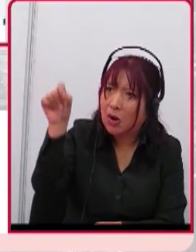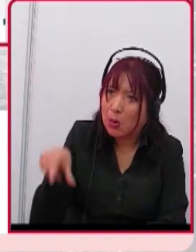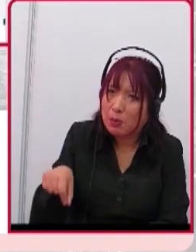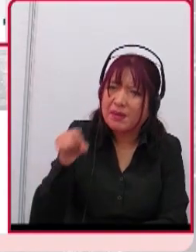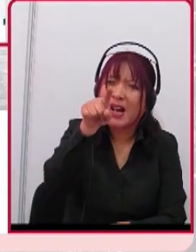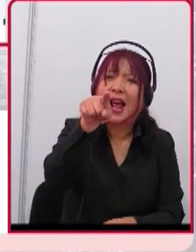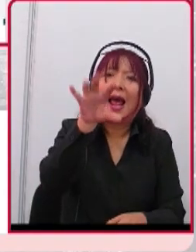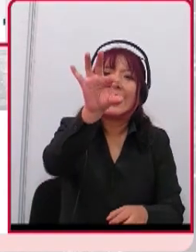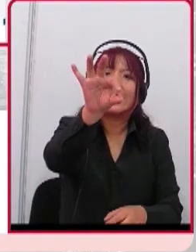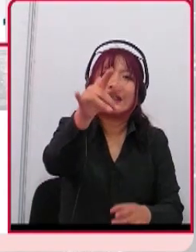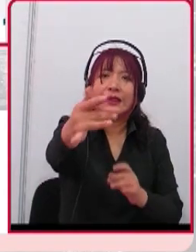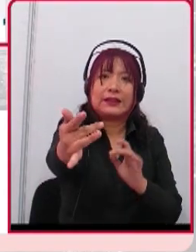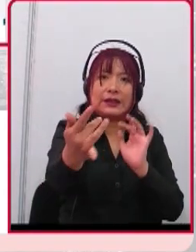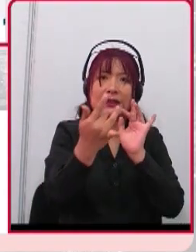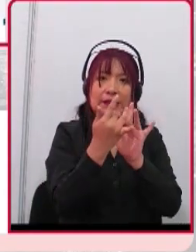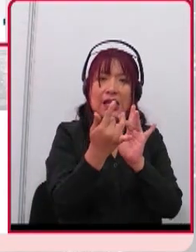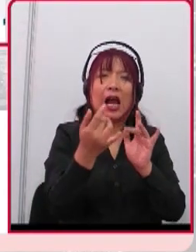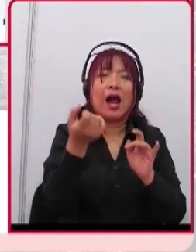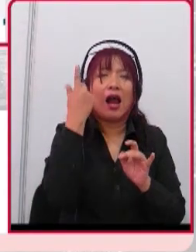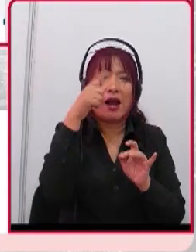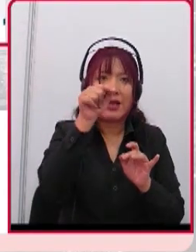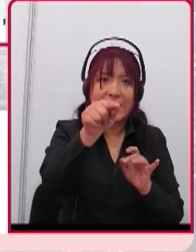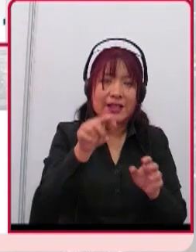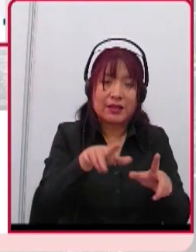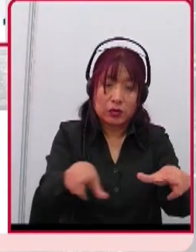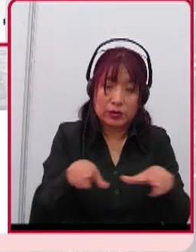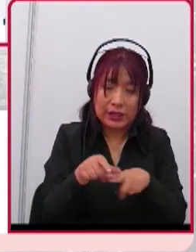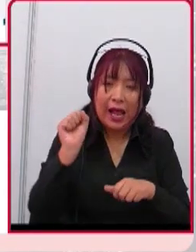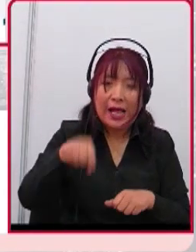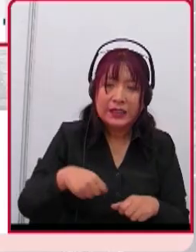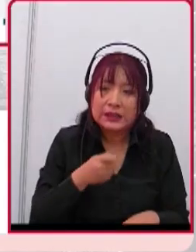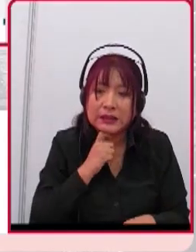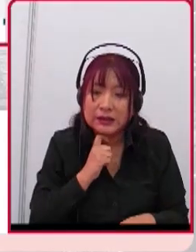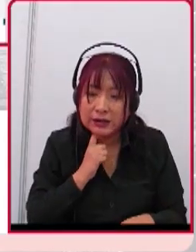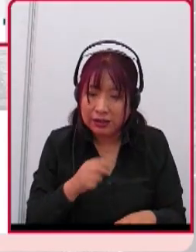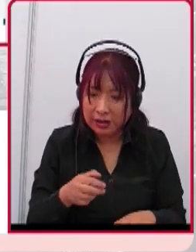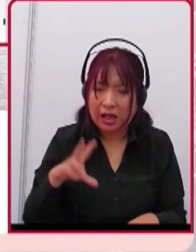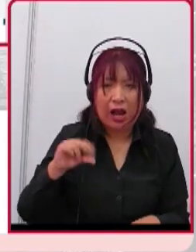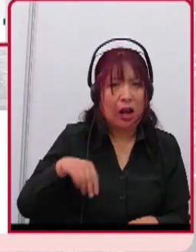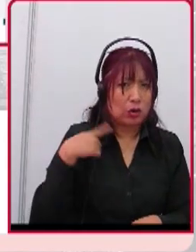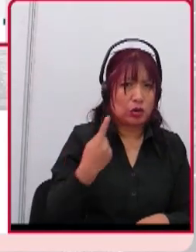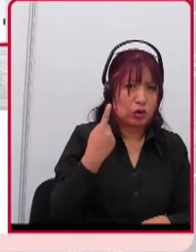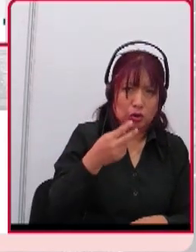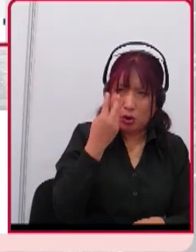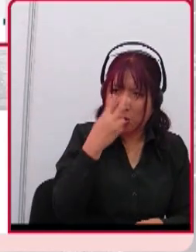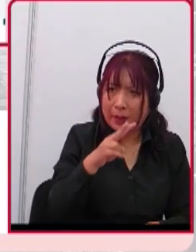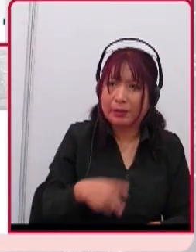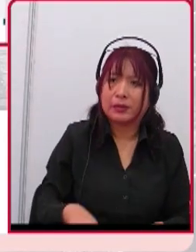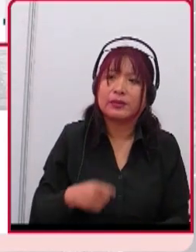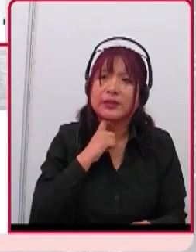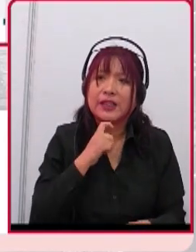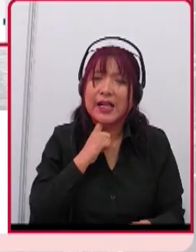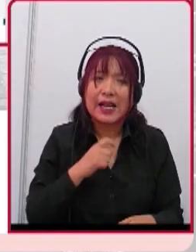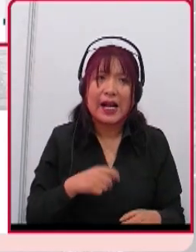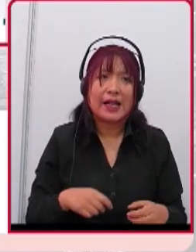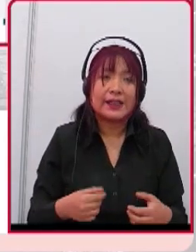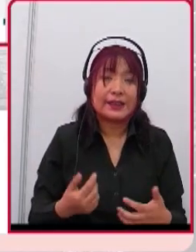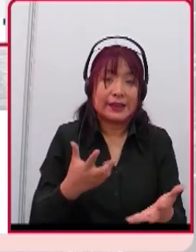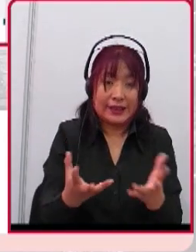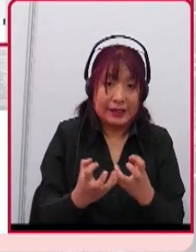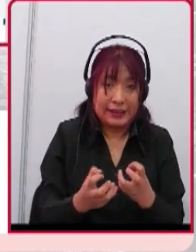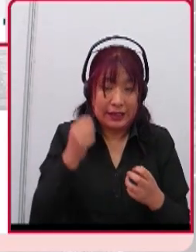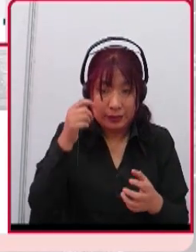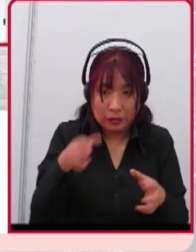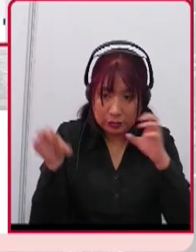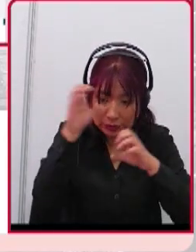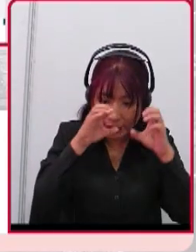con la resolución infrarroja, no solo nos centraríamos a ver los minerales posibles, sino también nosotros tenemos que analizar todas las paredes. Por